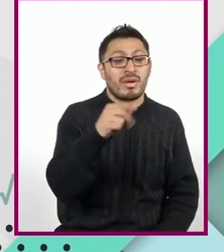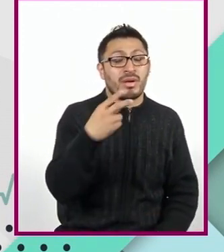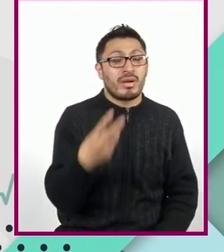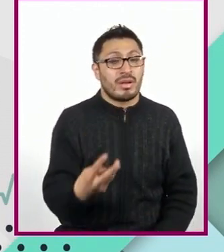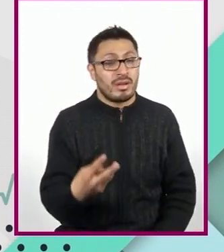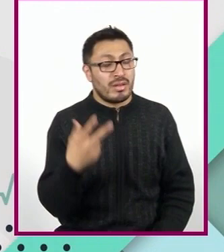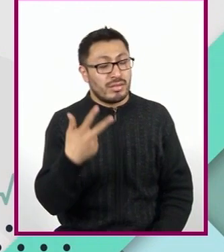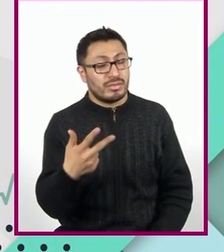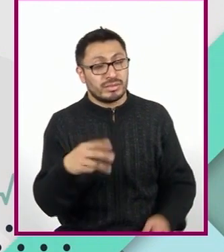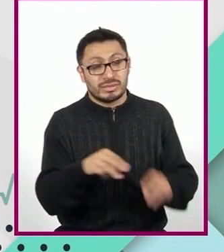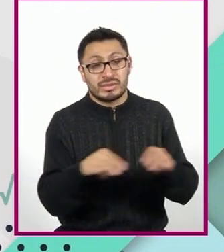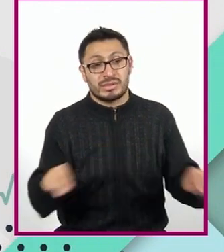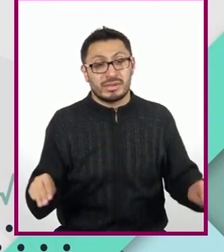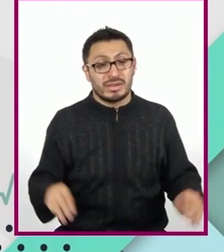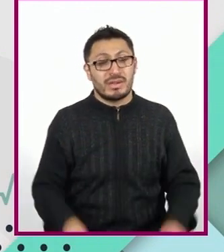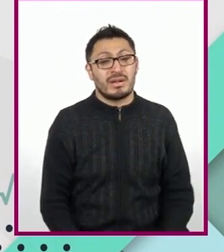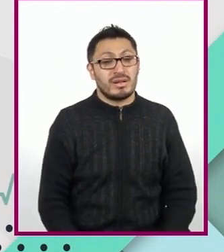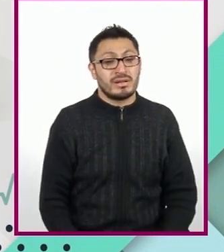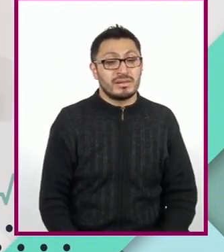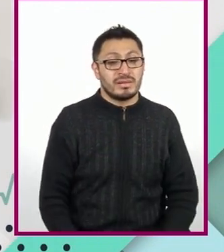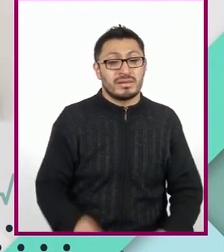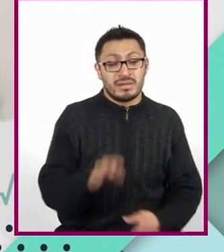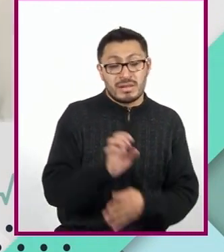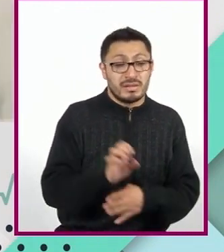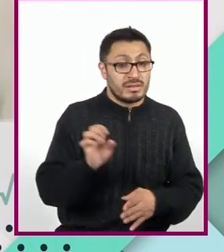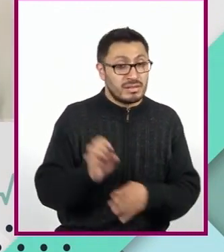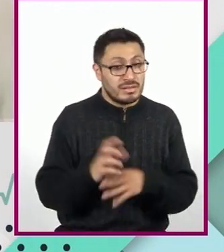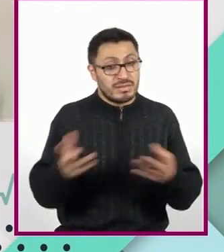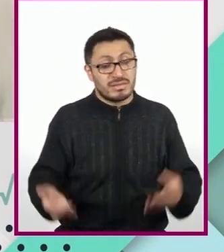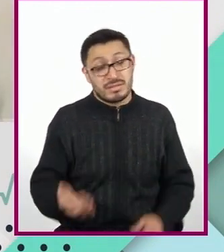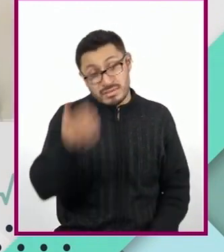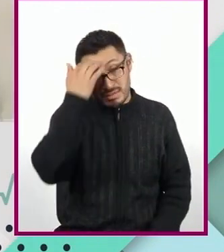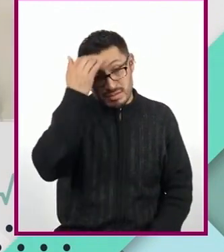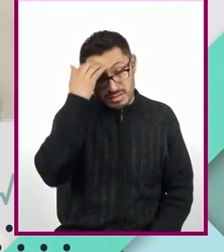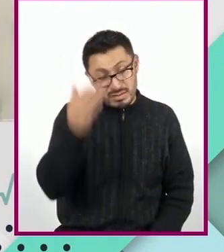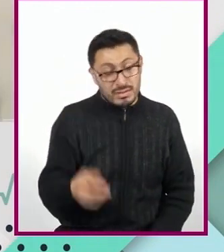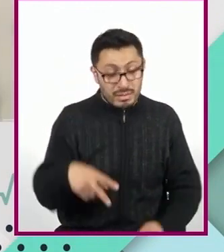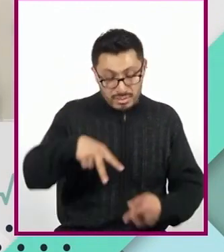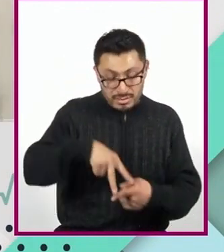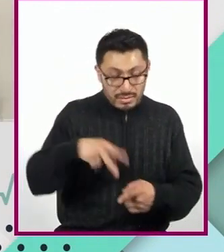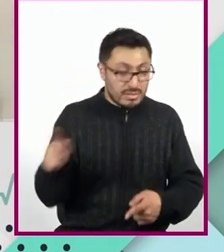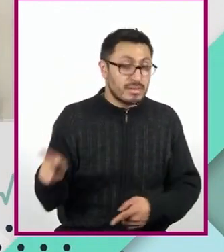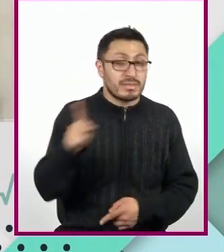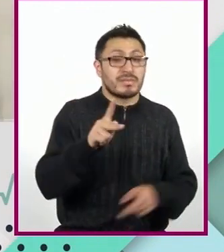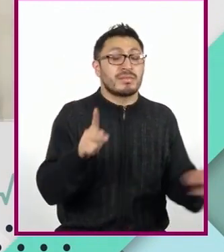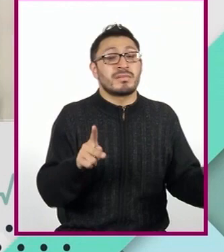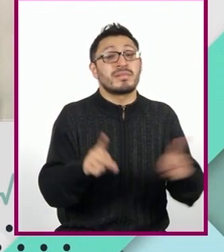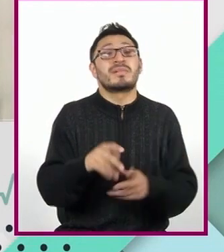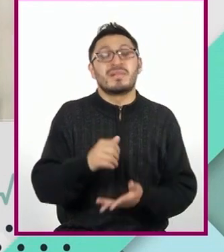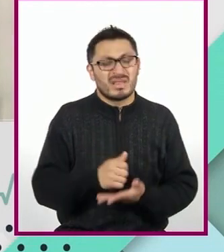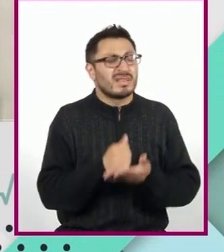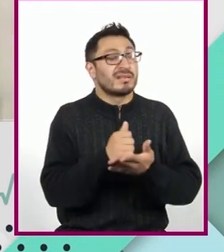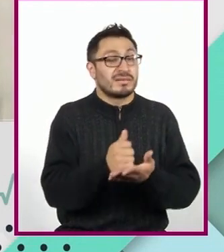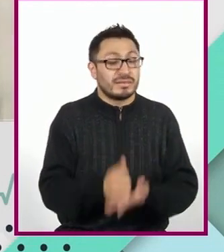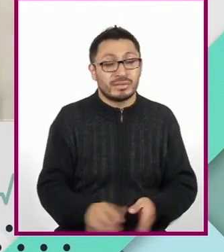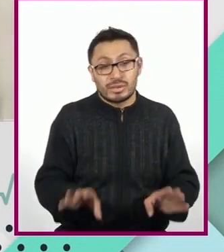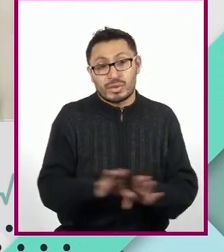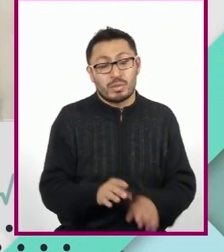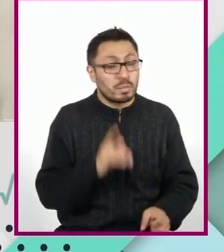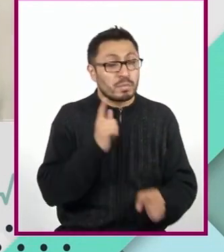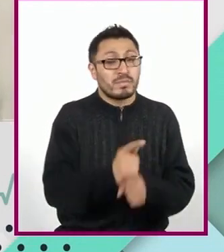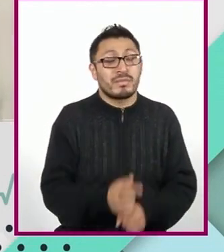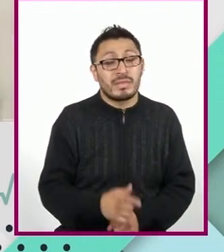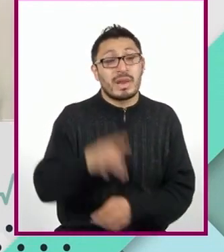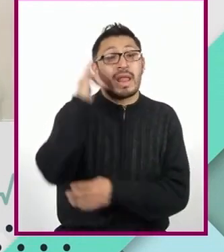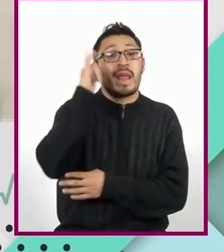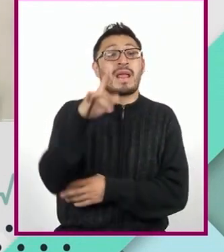3.78 metros. De tal forma que el conocimiento de triángulos semejantes nos permite obtener la altura del